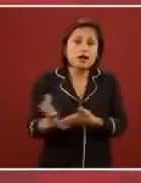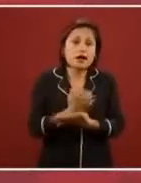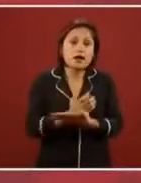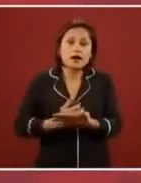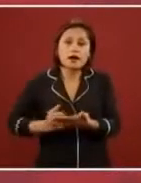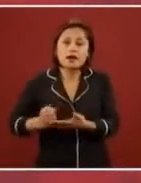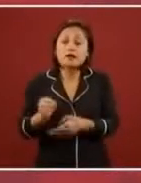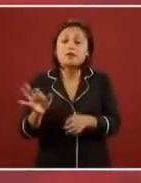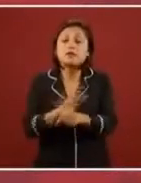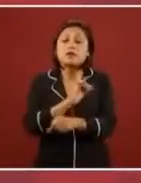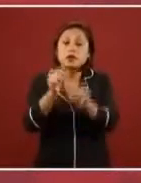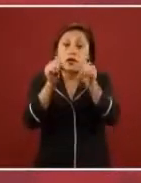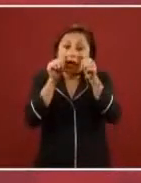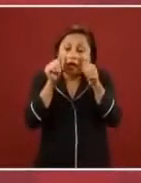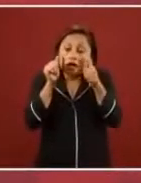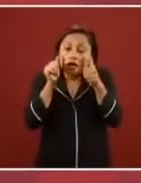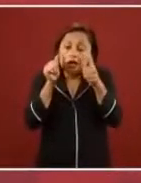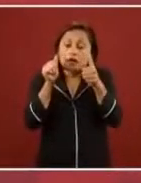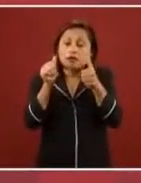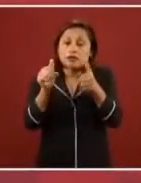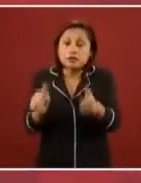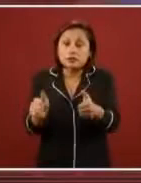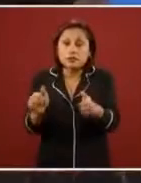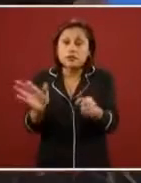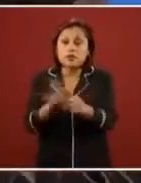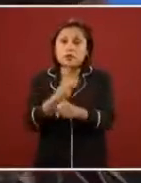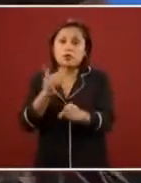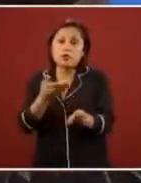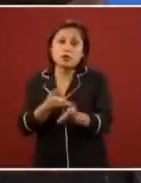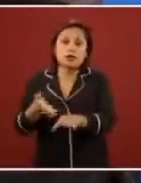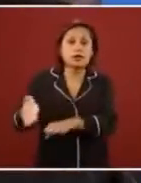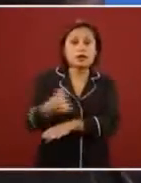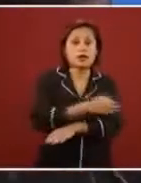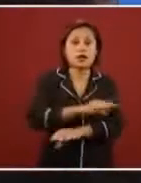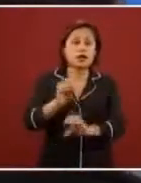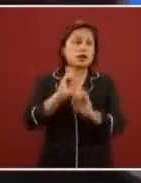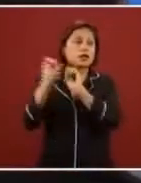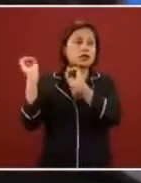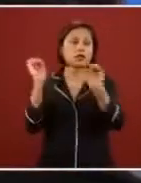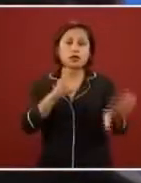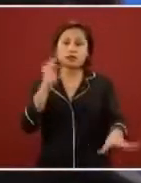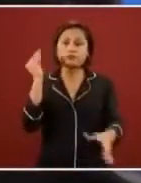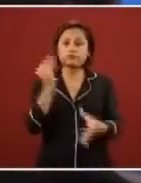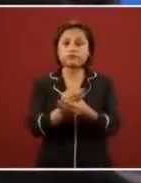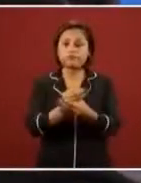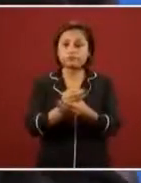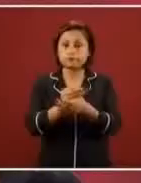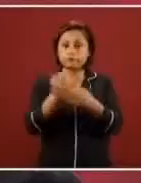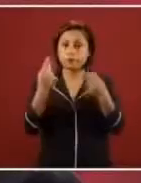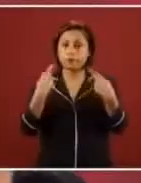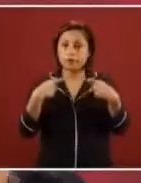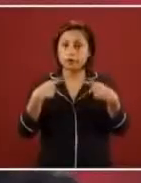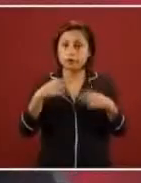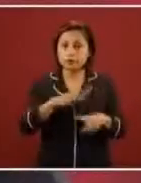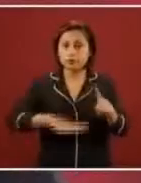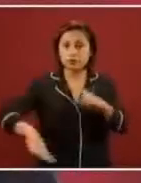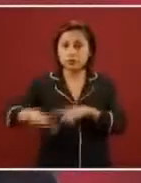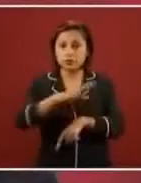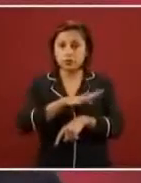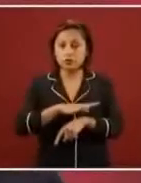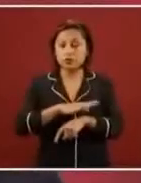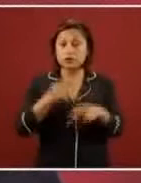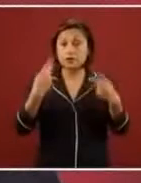porque se abandonó al pueblo, se dedicaron a saquear y el pueblo se empobreció.